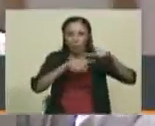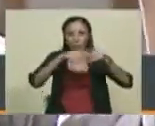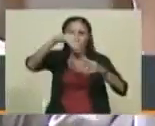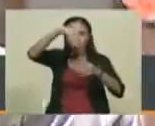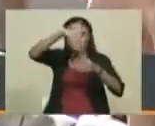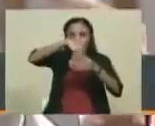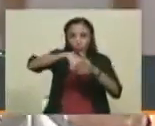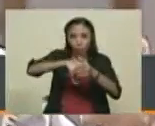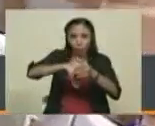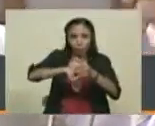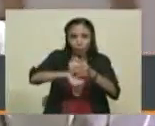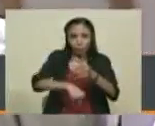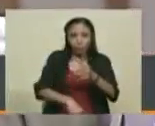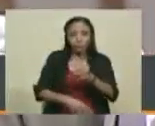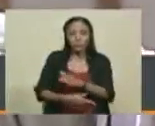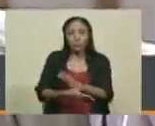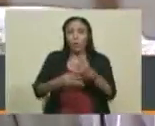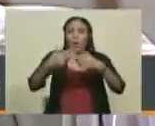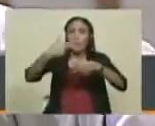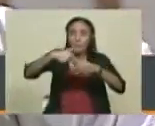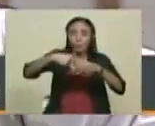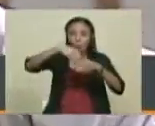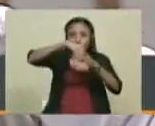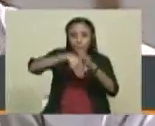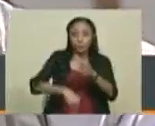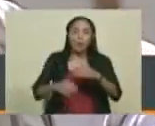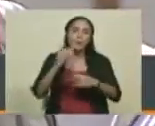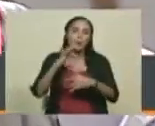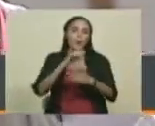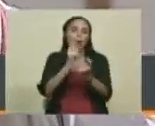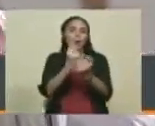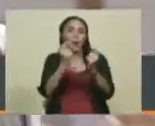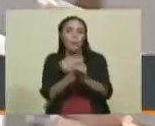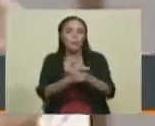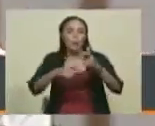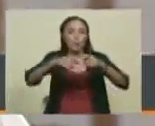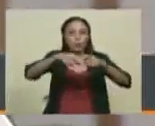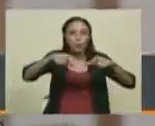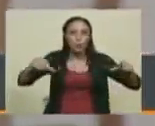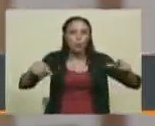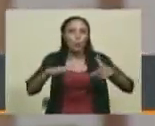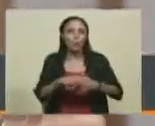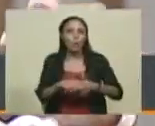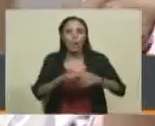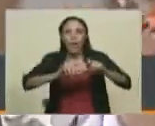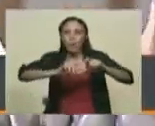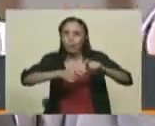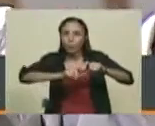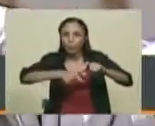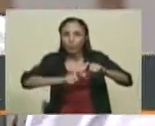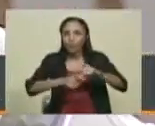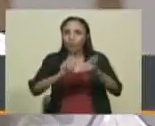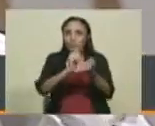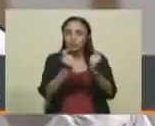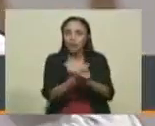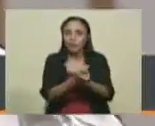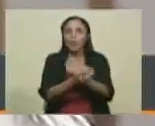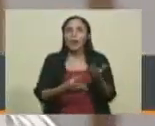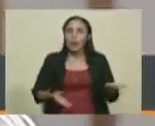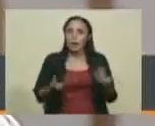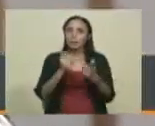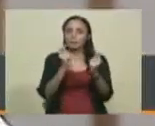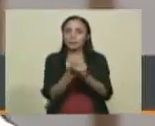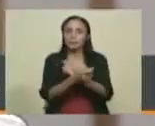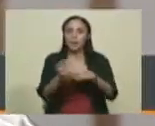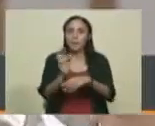pozo que tiene menor reparación, es decir, que si le cambio la válvula, si le cambio el vertical, le cambio un pedacito en el horizontal, yo pongo a producir ese pozo de